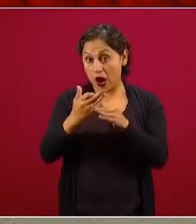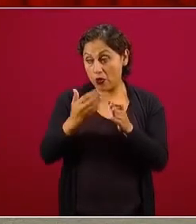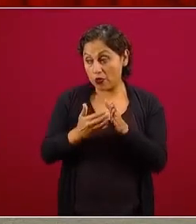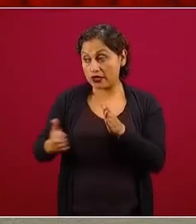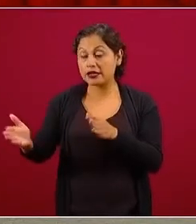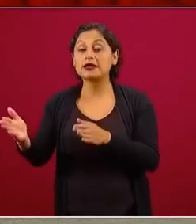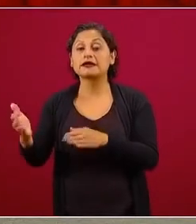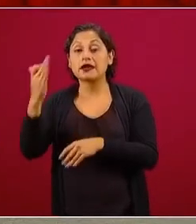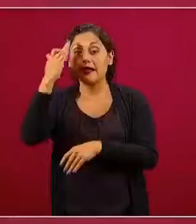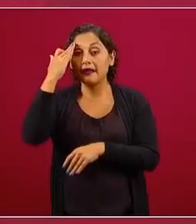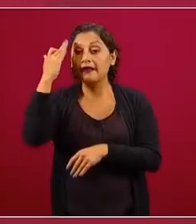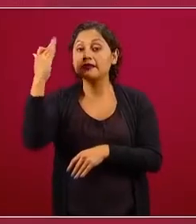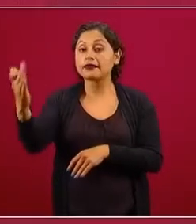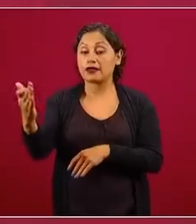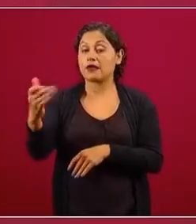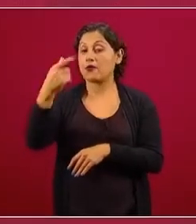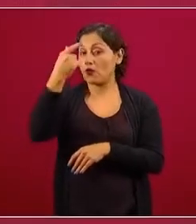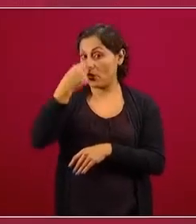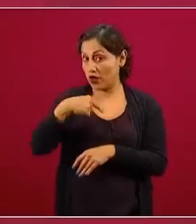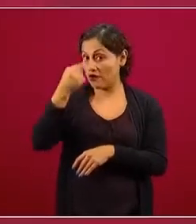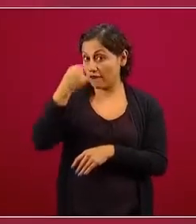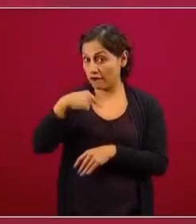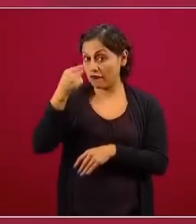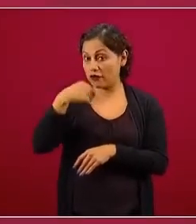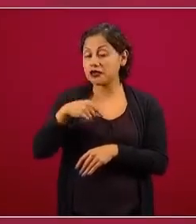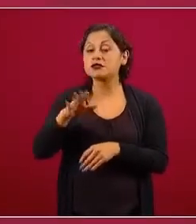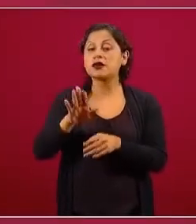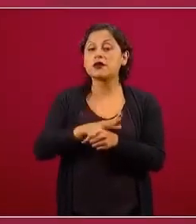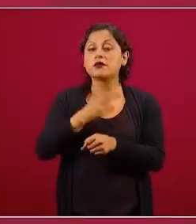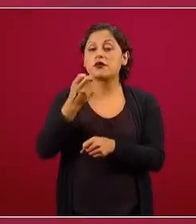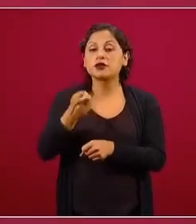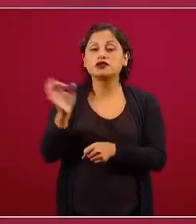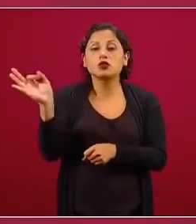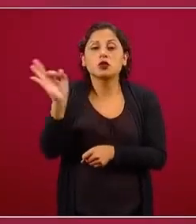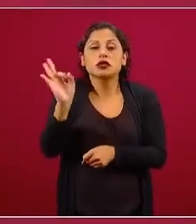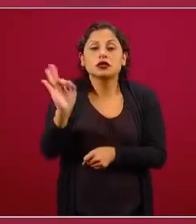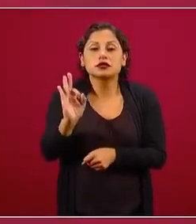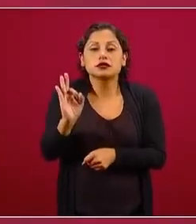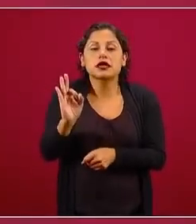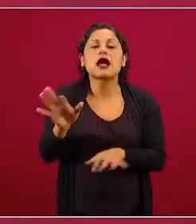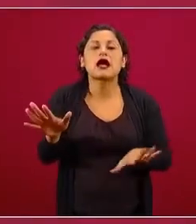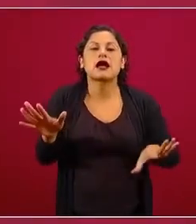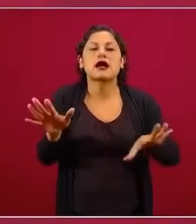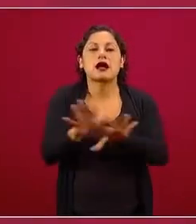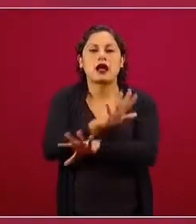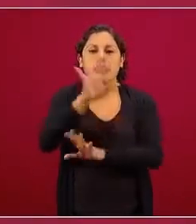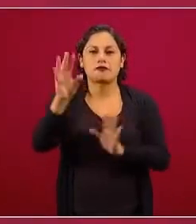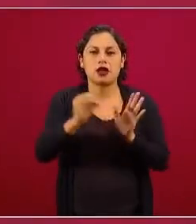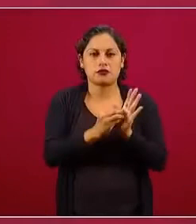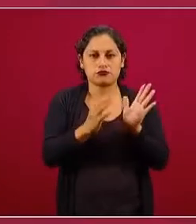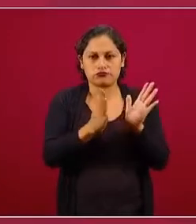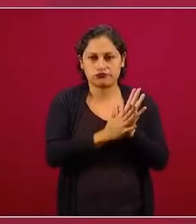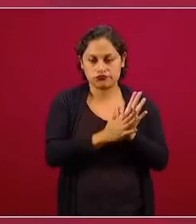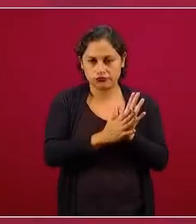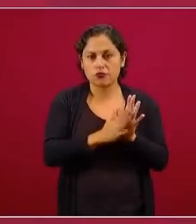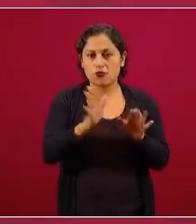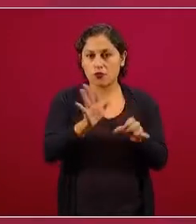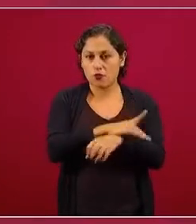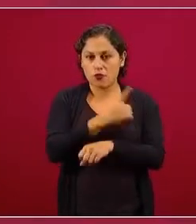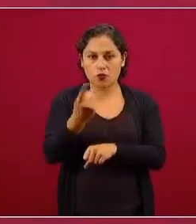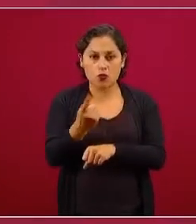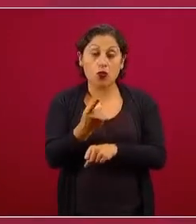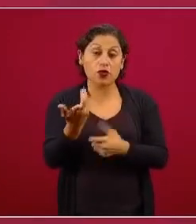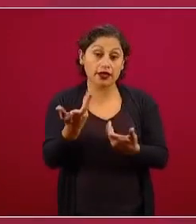influenza, por lo tanto, también esperaremos una modificación de la definición operacional cuando inicie esta temporada, dado que la influenza